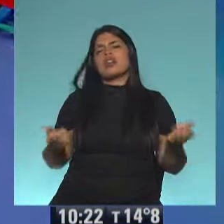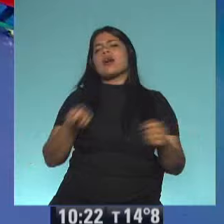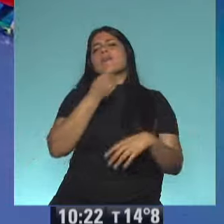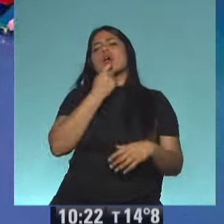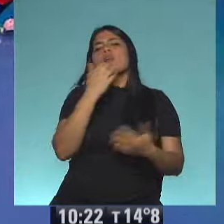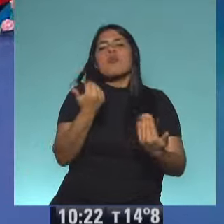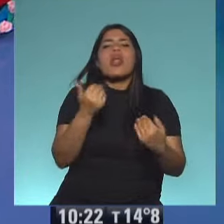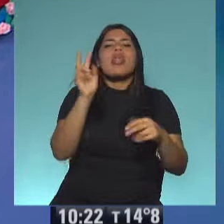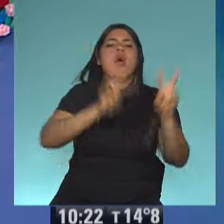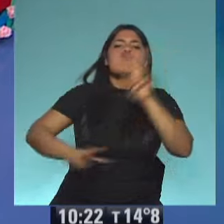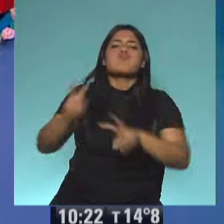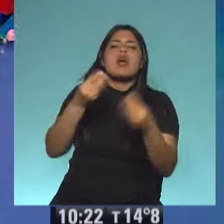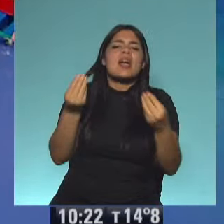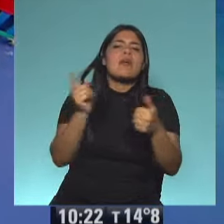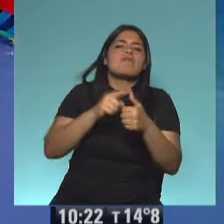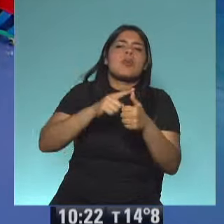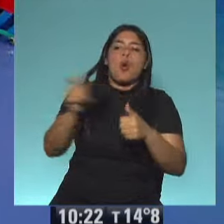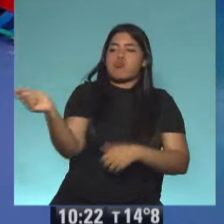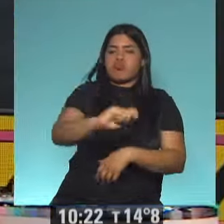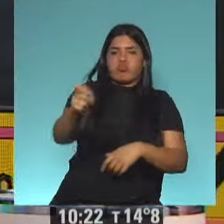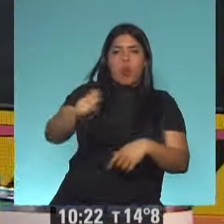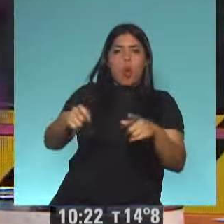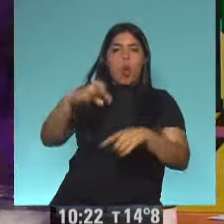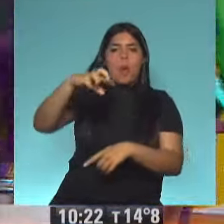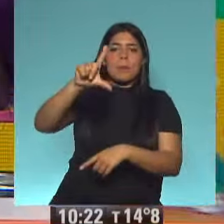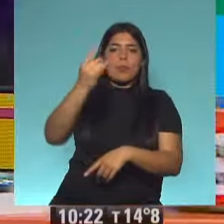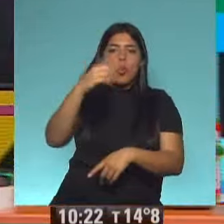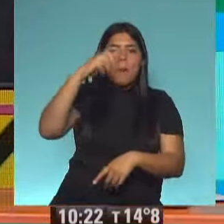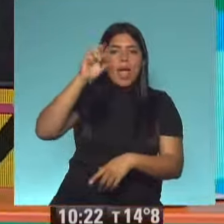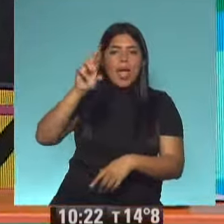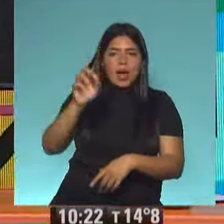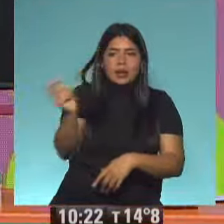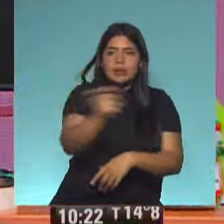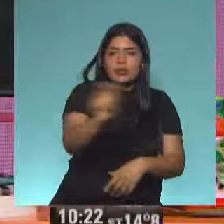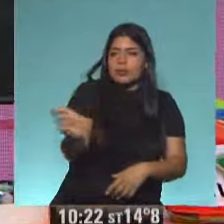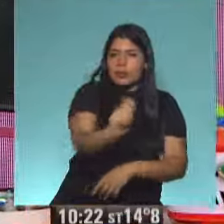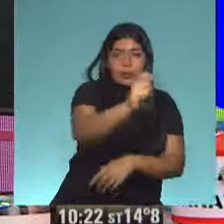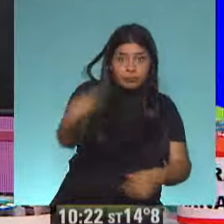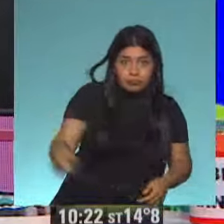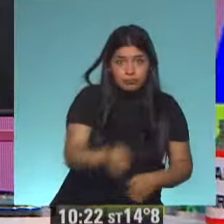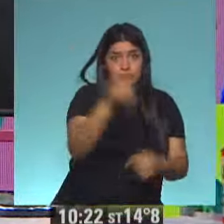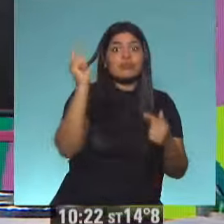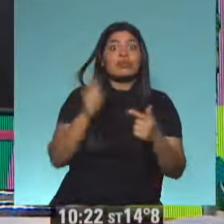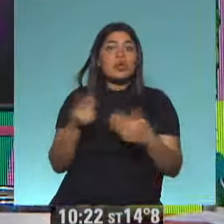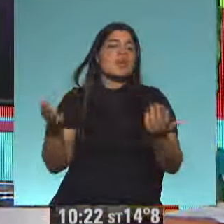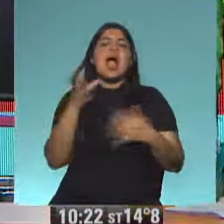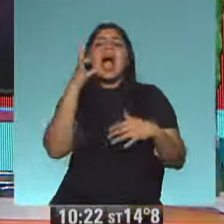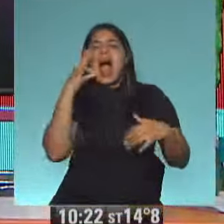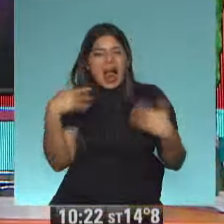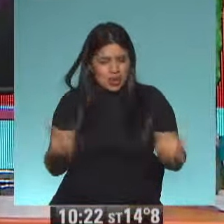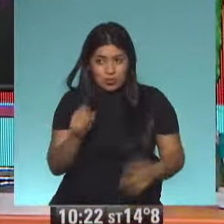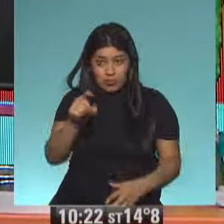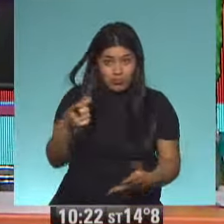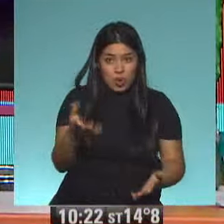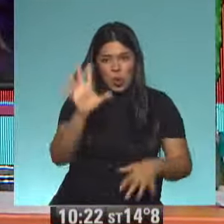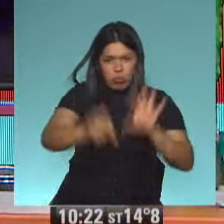buscar el plumero que hay en casa, un escobillón, un lampazo, no sé, algo que te pones así en la cabeza. Sí, cualquier cosa. Los